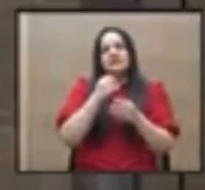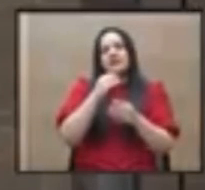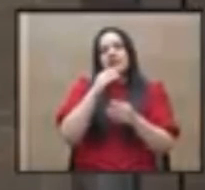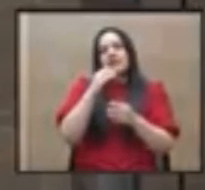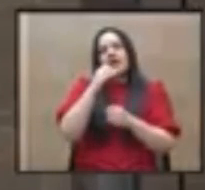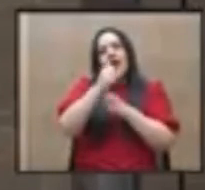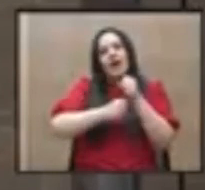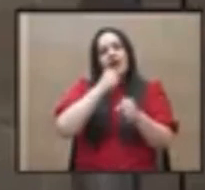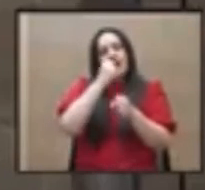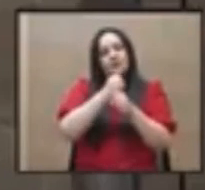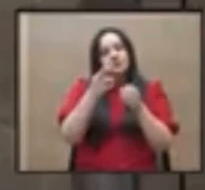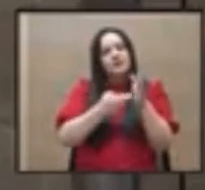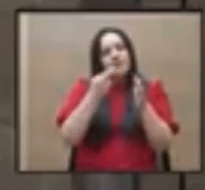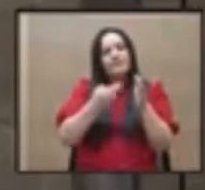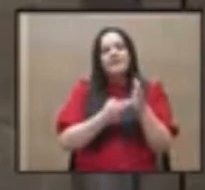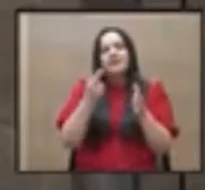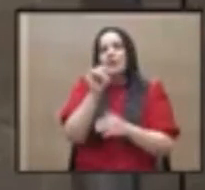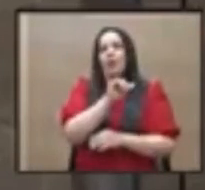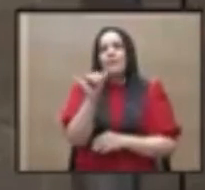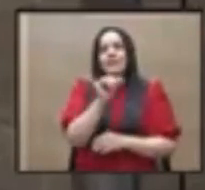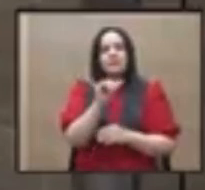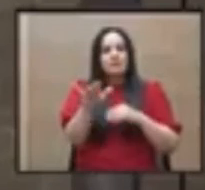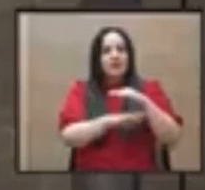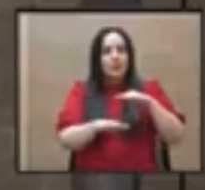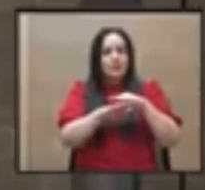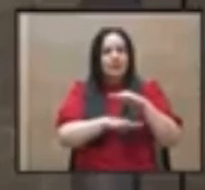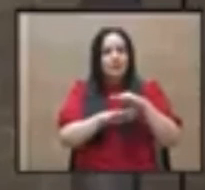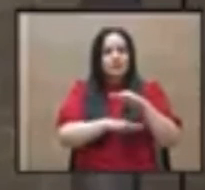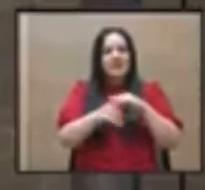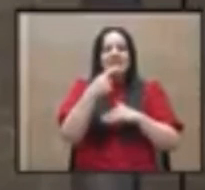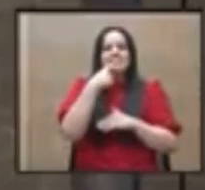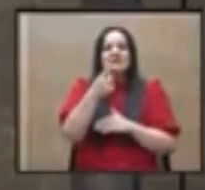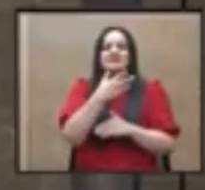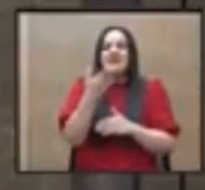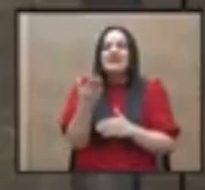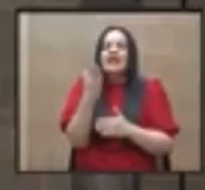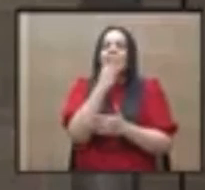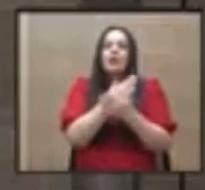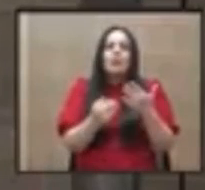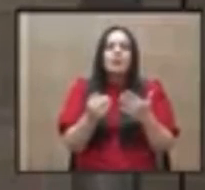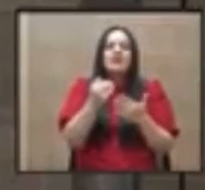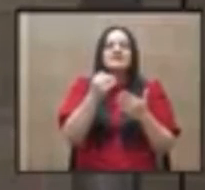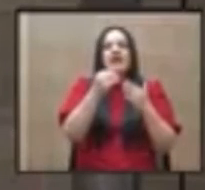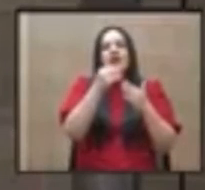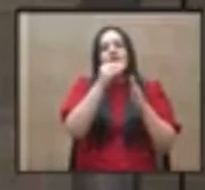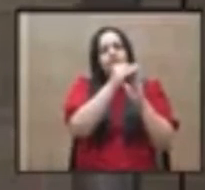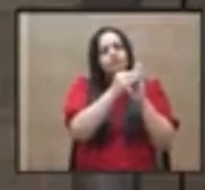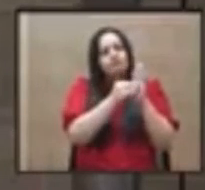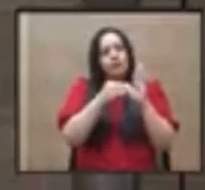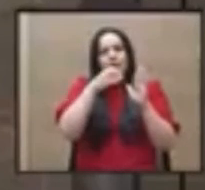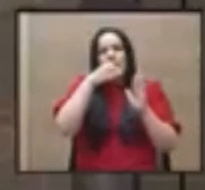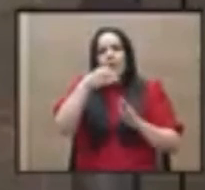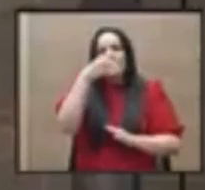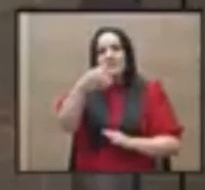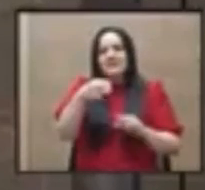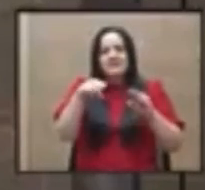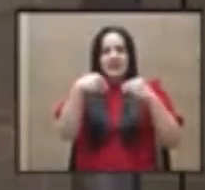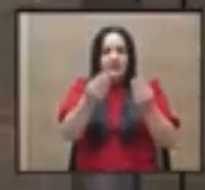mismos argumentos. Se señala además que de emitirse una serie de recomendaciones a las que se les da